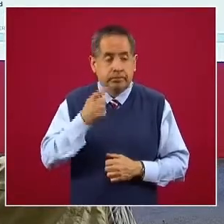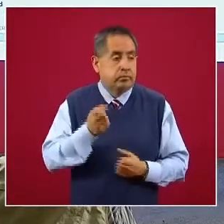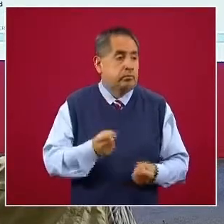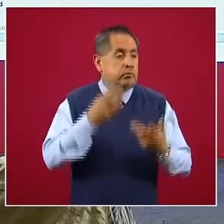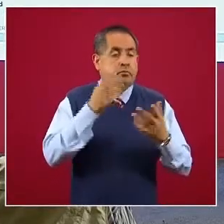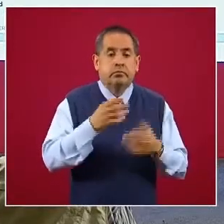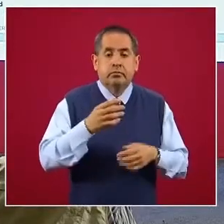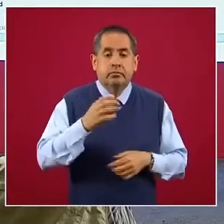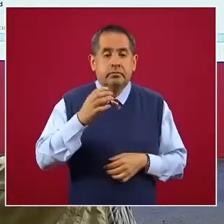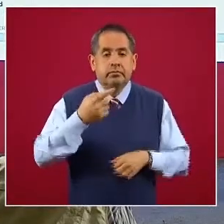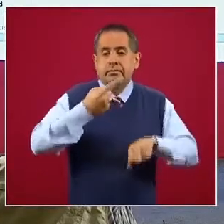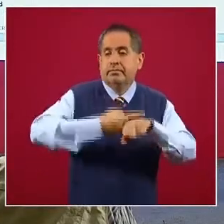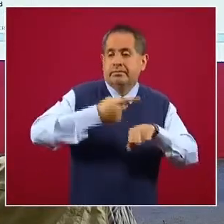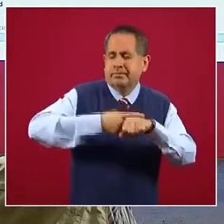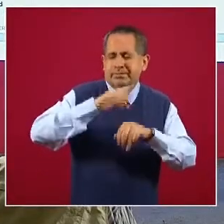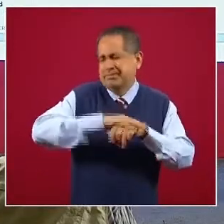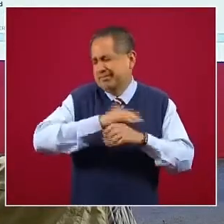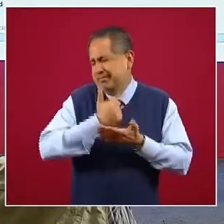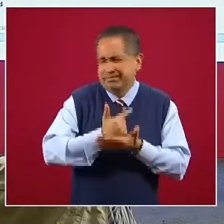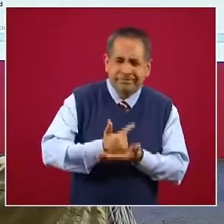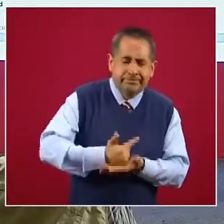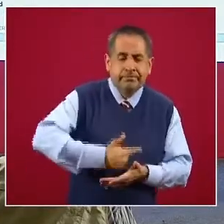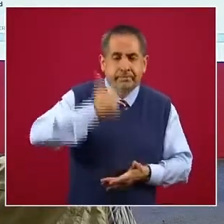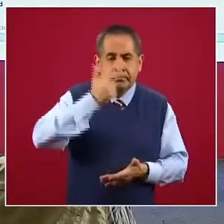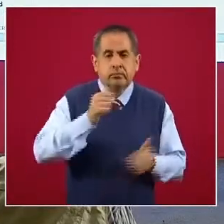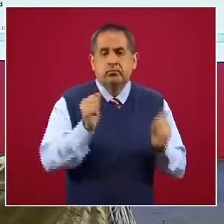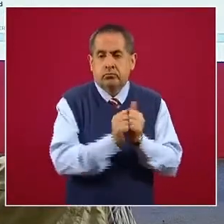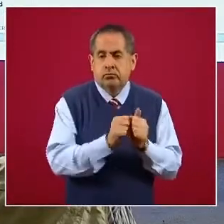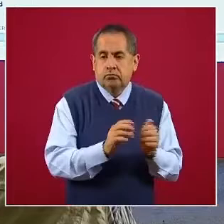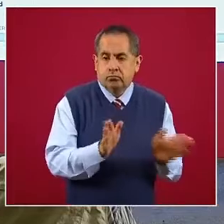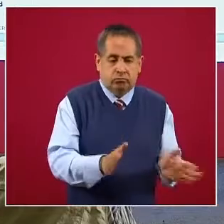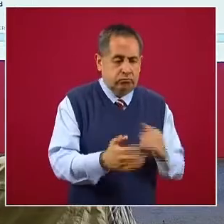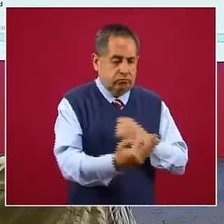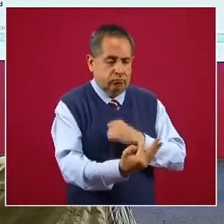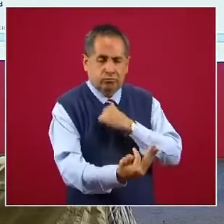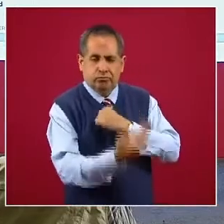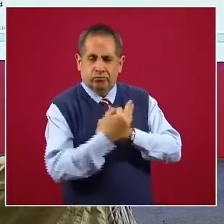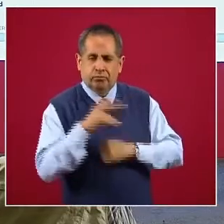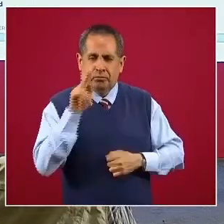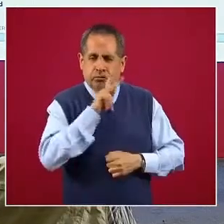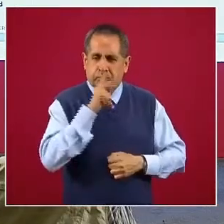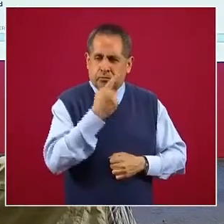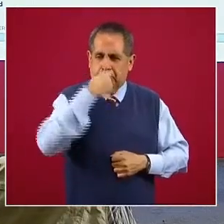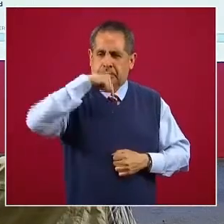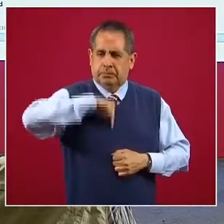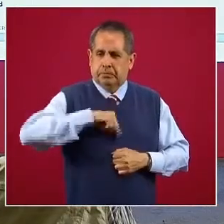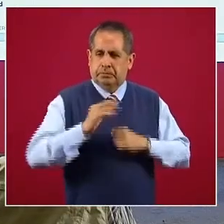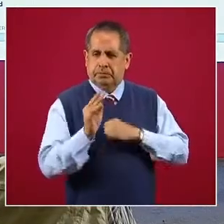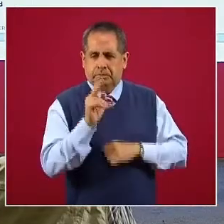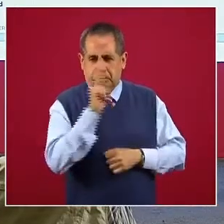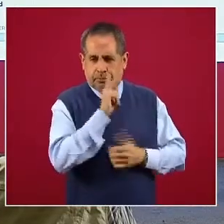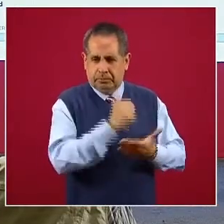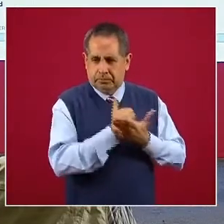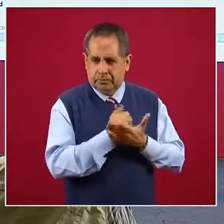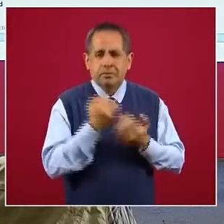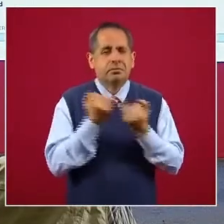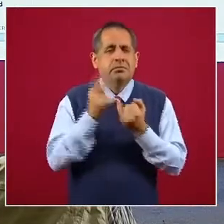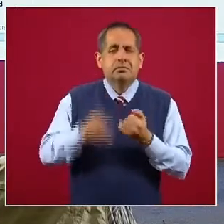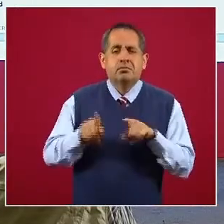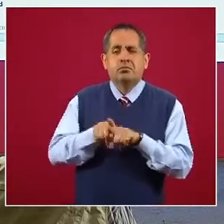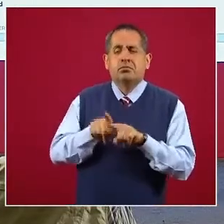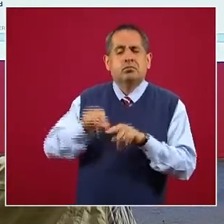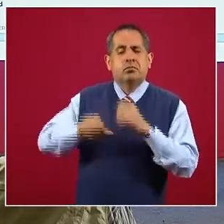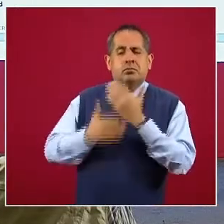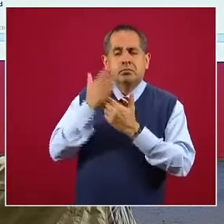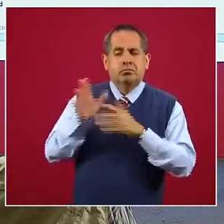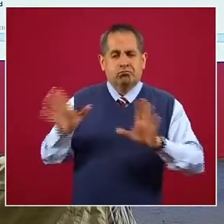que se destinan a los pacientes más críticos. Son estas camas que cuentan con un ventilador, como los que se presentaron esta mañana,